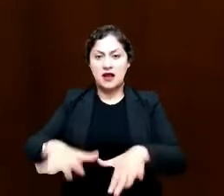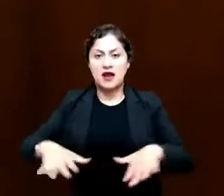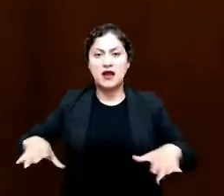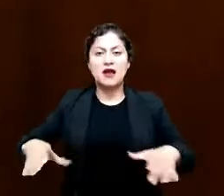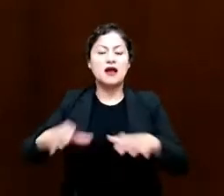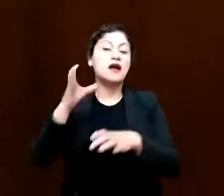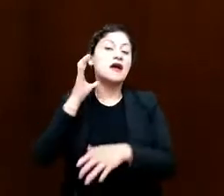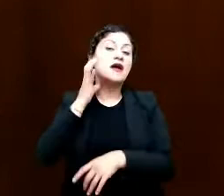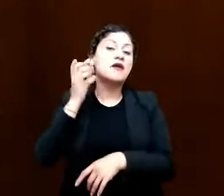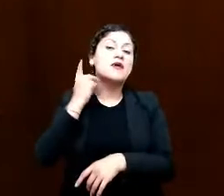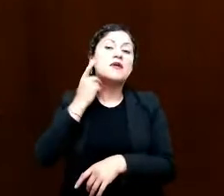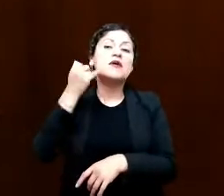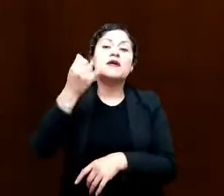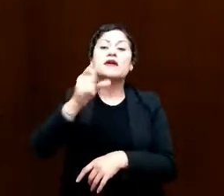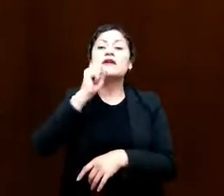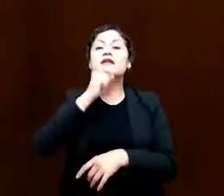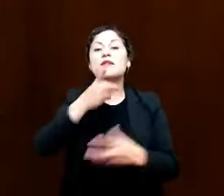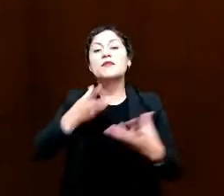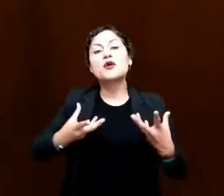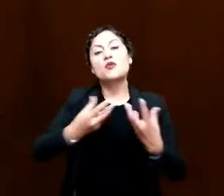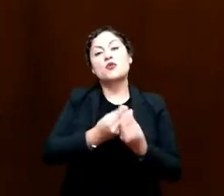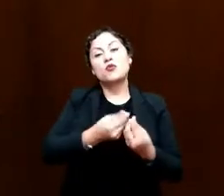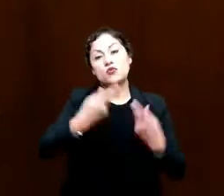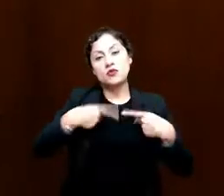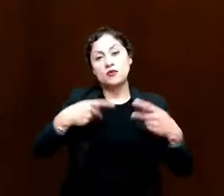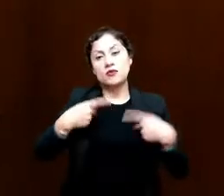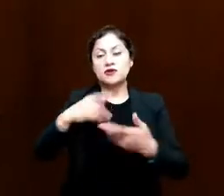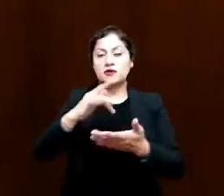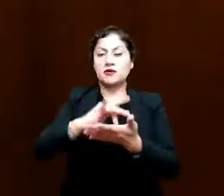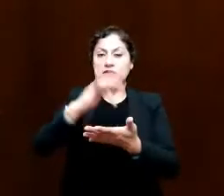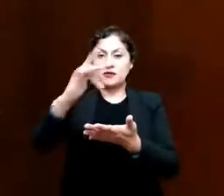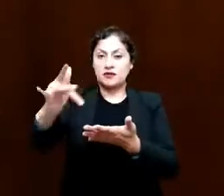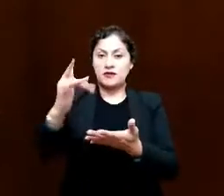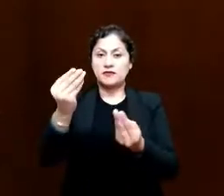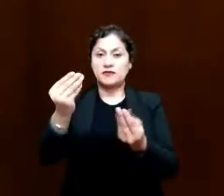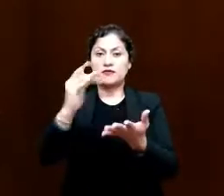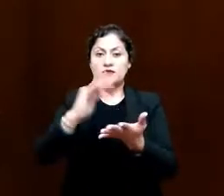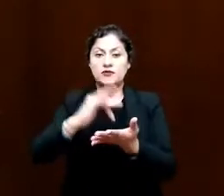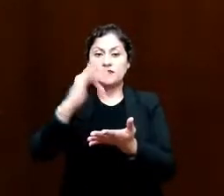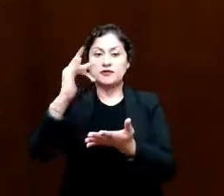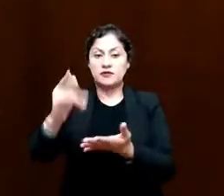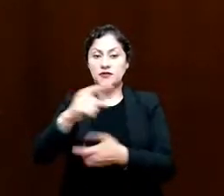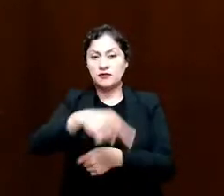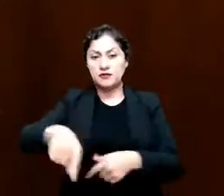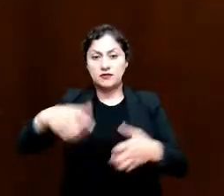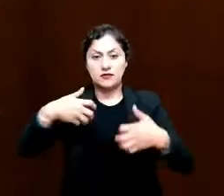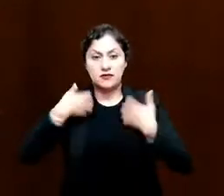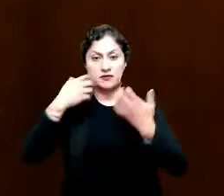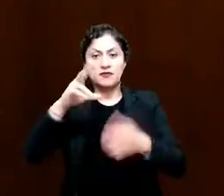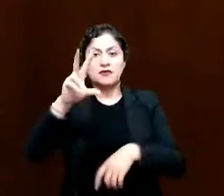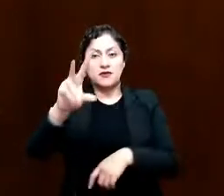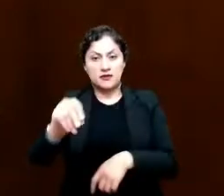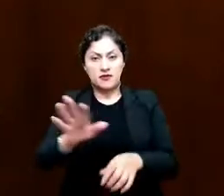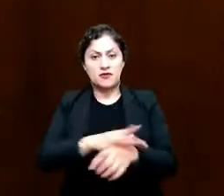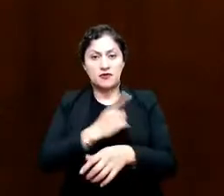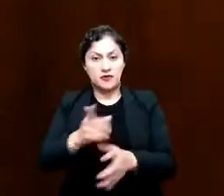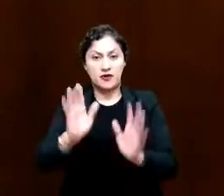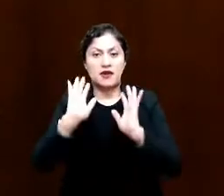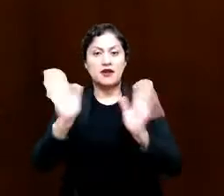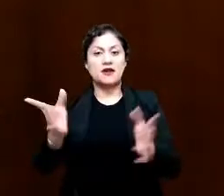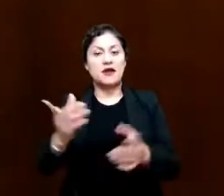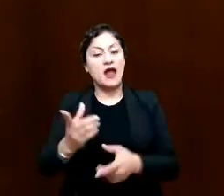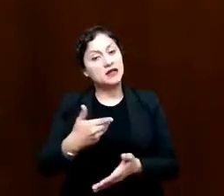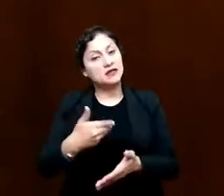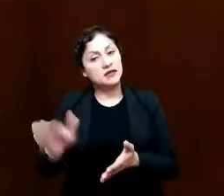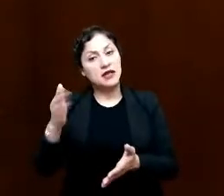acá con el pueblo gracias muchas gracias y no se enojen porque ya se van y no